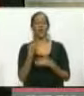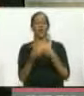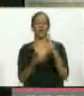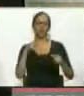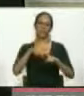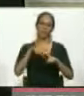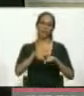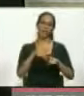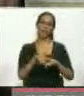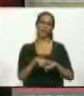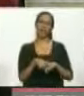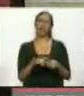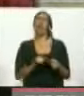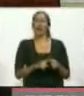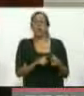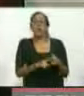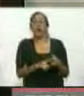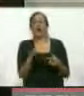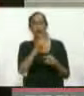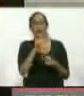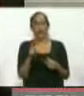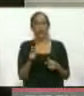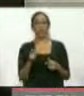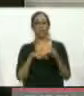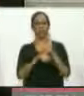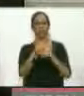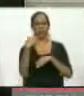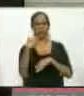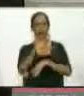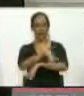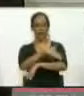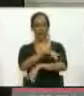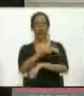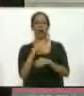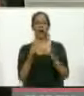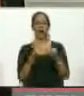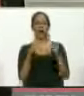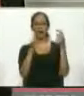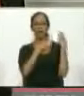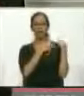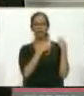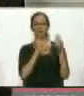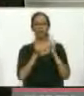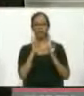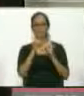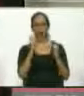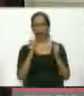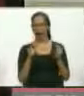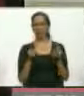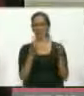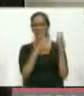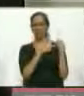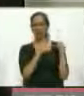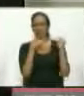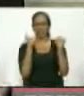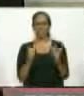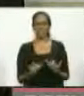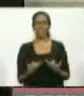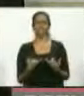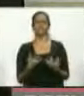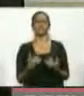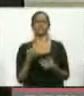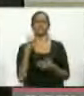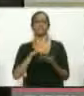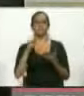reprimir su verdad y la gente pues está saliendo a la calle para ser tomado en cuenta y alguna gente que está asumiendo ya de una asamblea